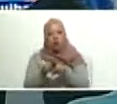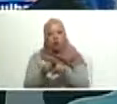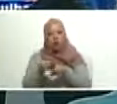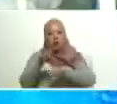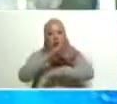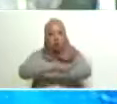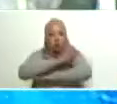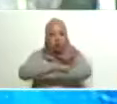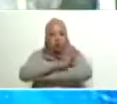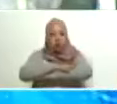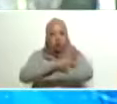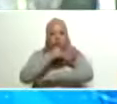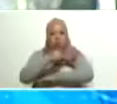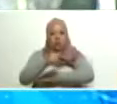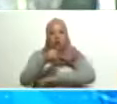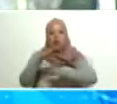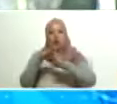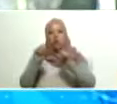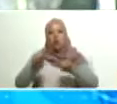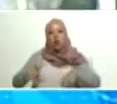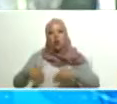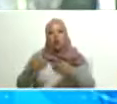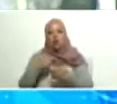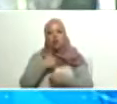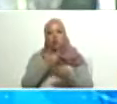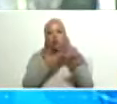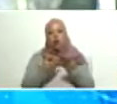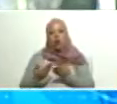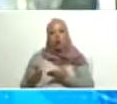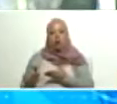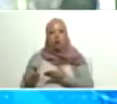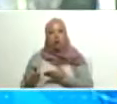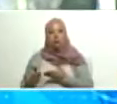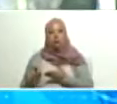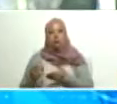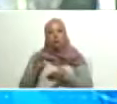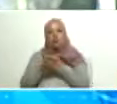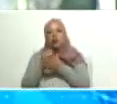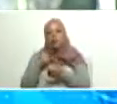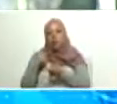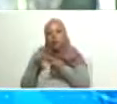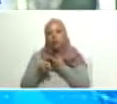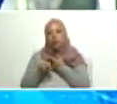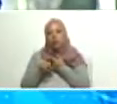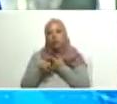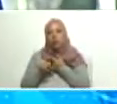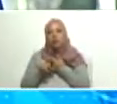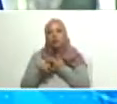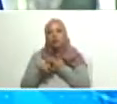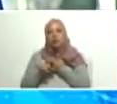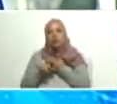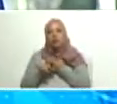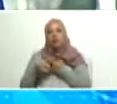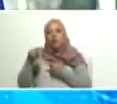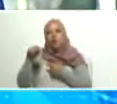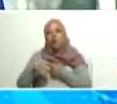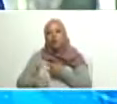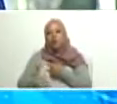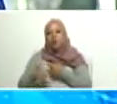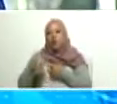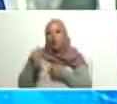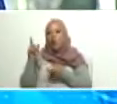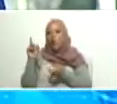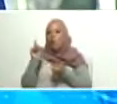Disciplinada. Y recibimos todos los regalos. Y Cilia me ayuda. No he saludado a mi